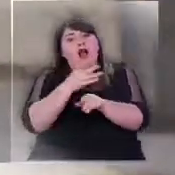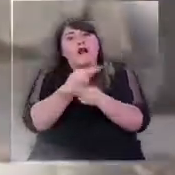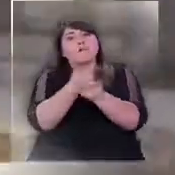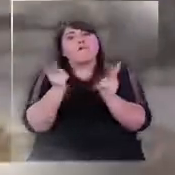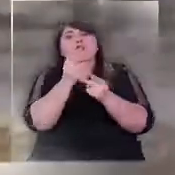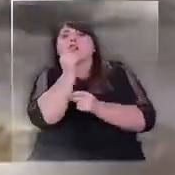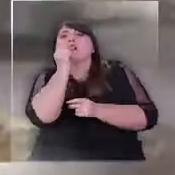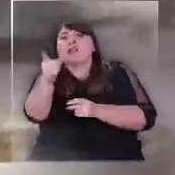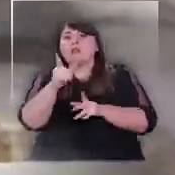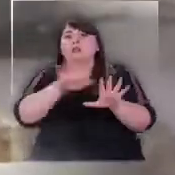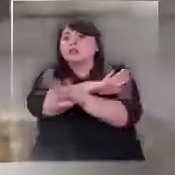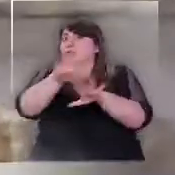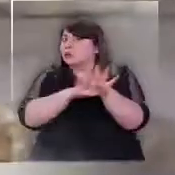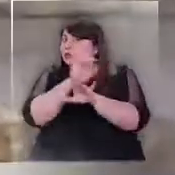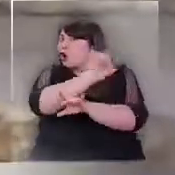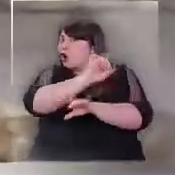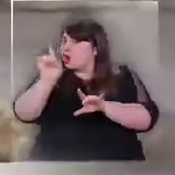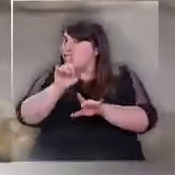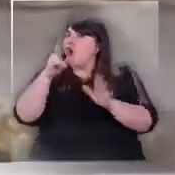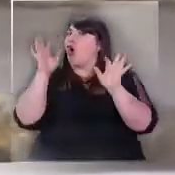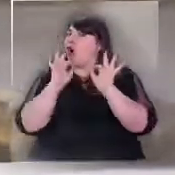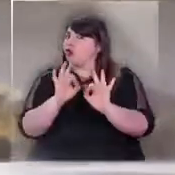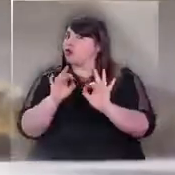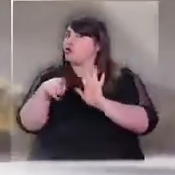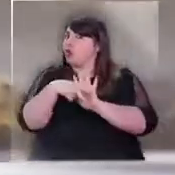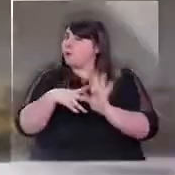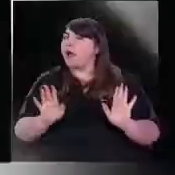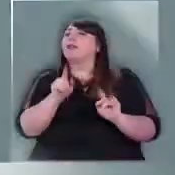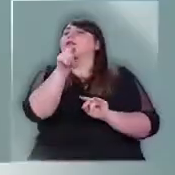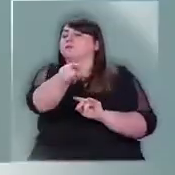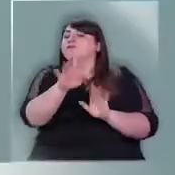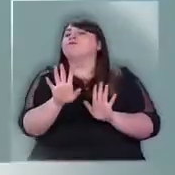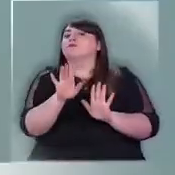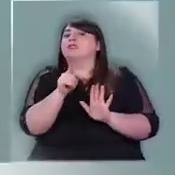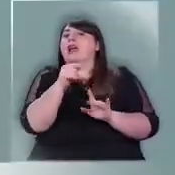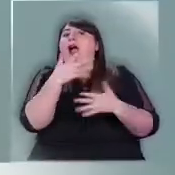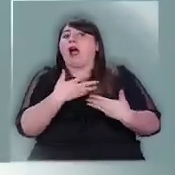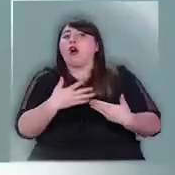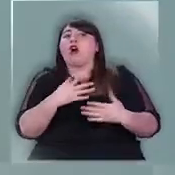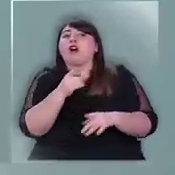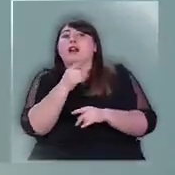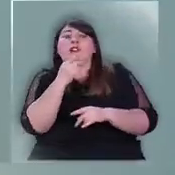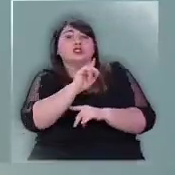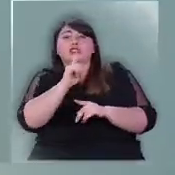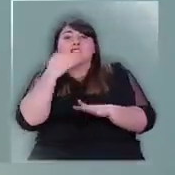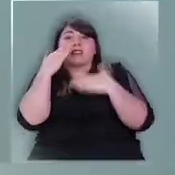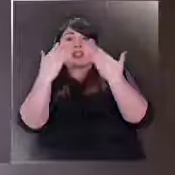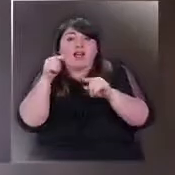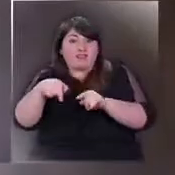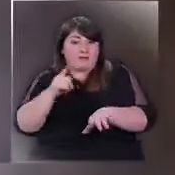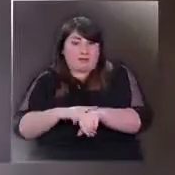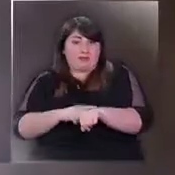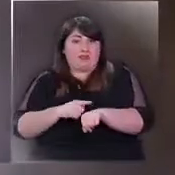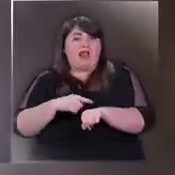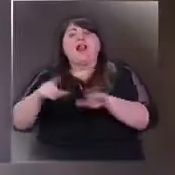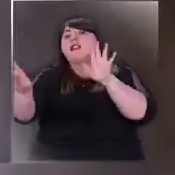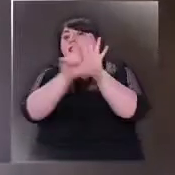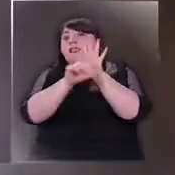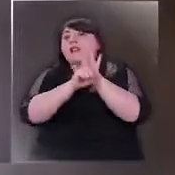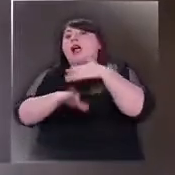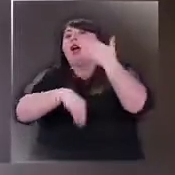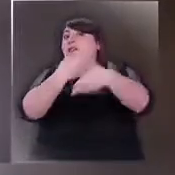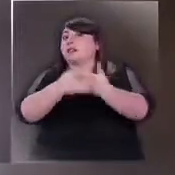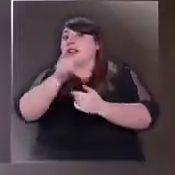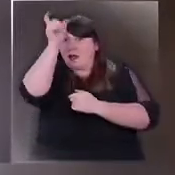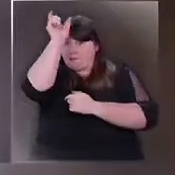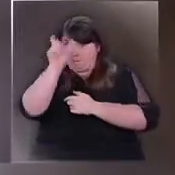situaciones irregulares que en este caso no se dieron en su momento. La legislación debería avanzar, esa persona debería ser, más